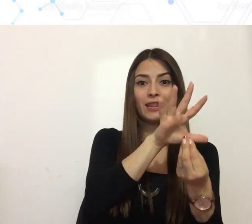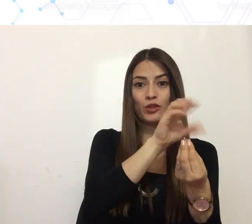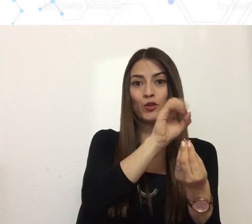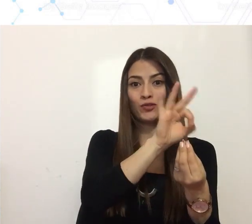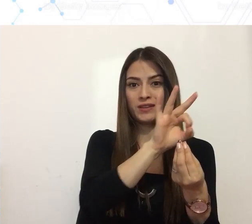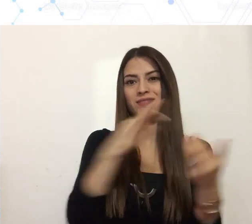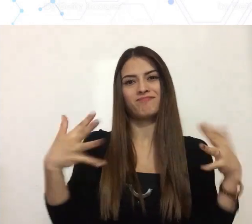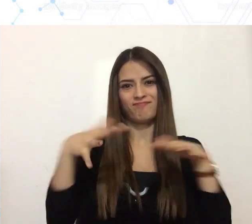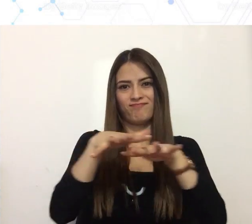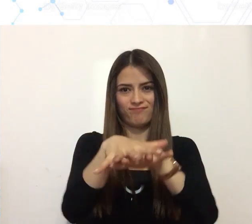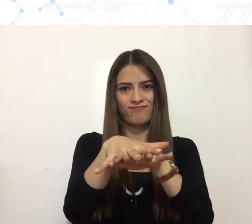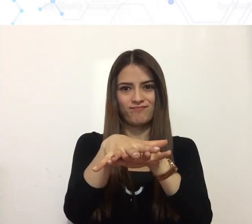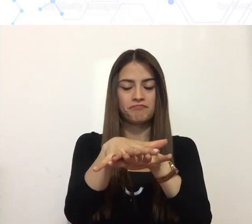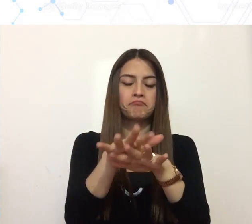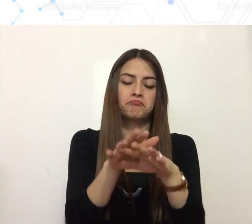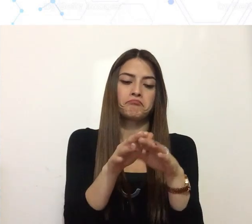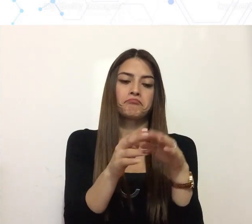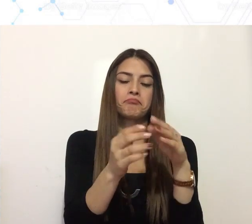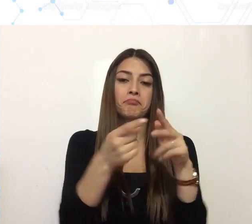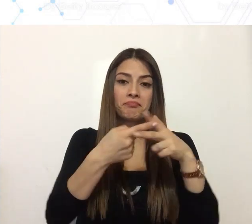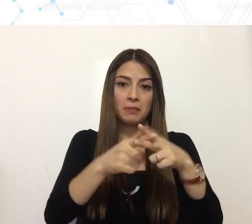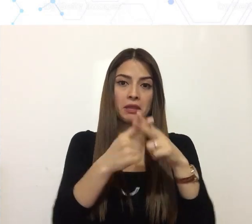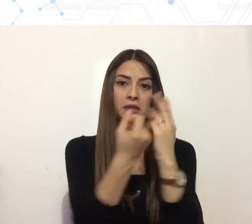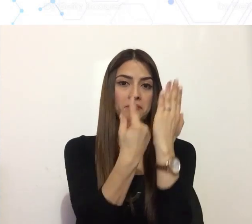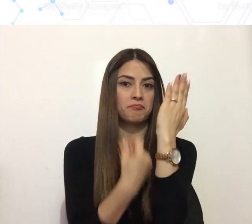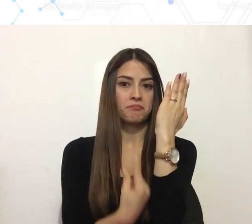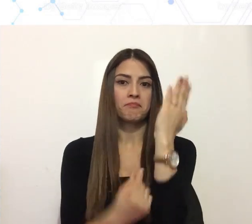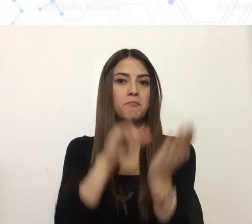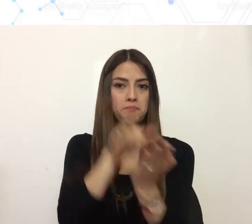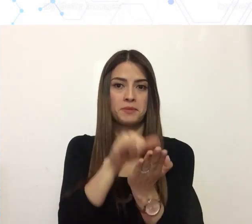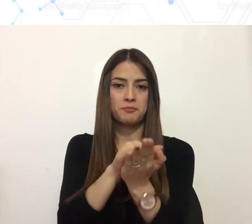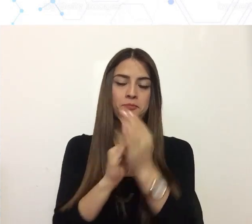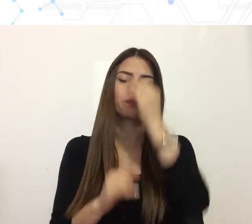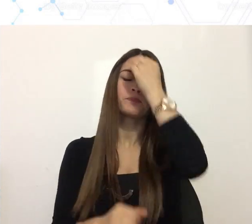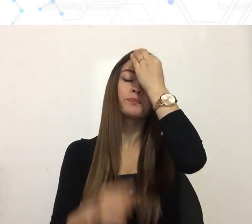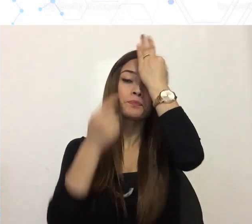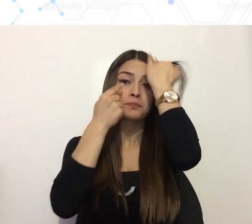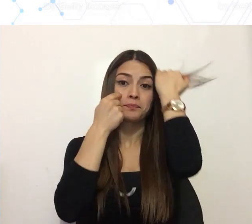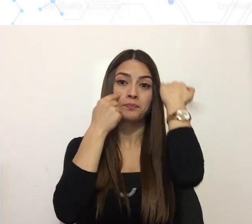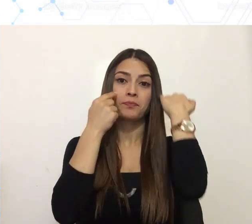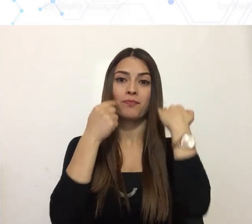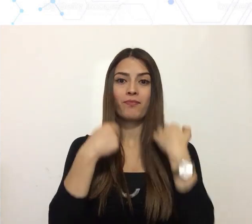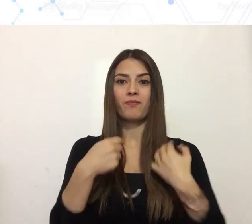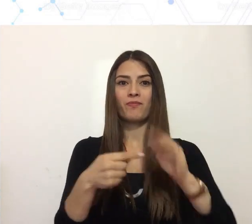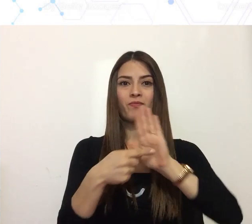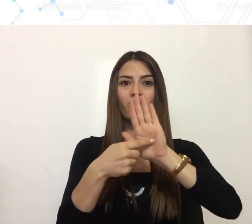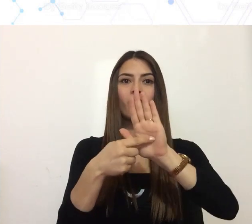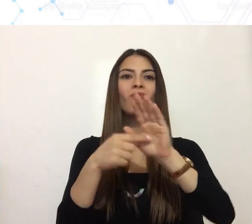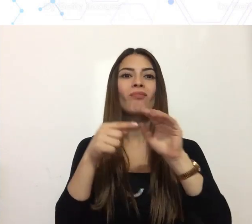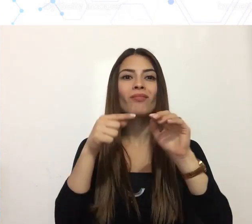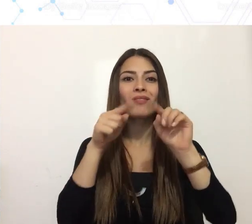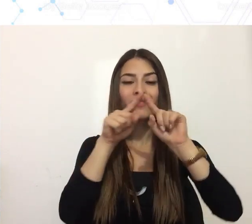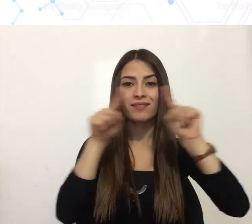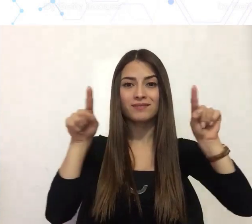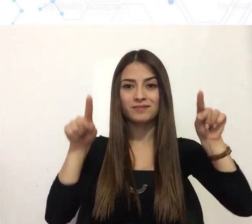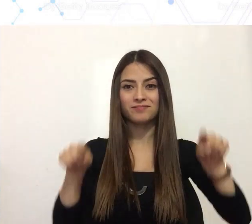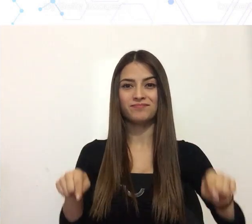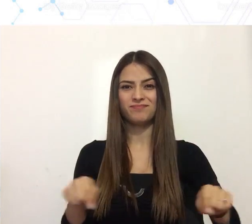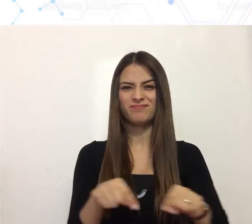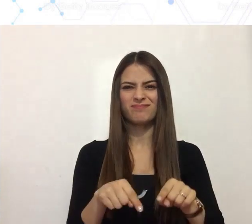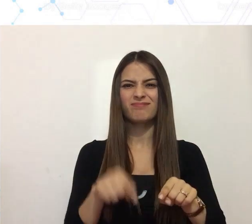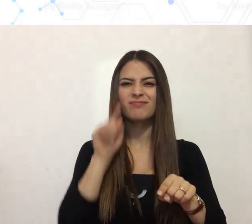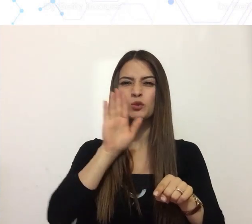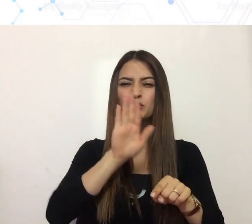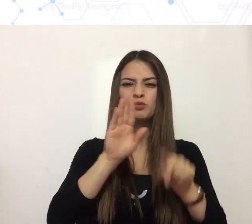501, 2, 3 y el ciclo 504. Bien, entonces aquí vamos a encontrar nosotros una serie de